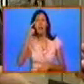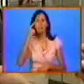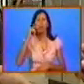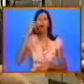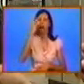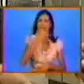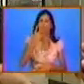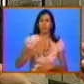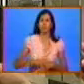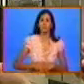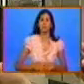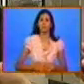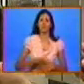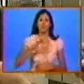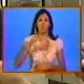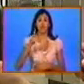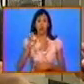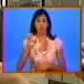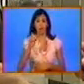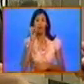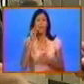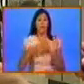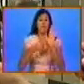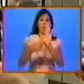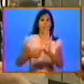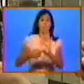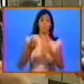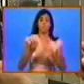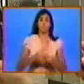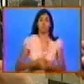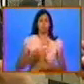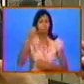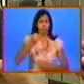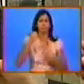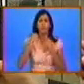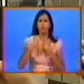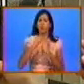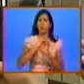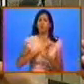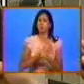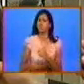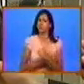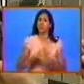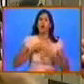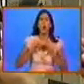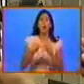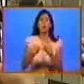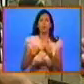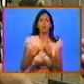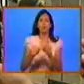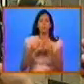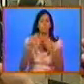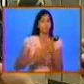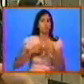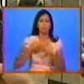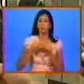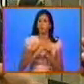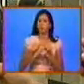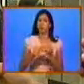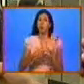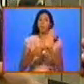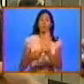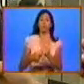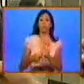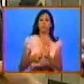de África. El Che con su ejemplo demostró tenacidad, constancia y perseverancia.